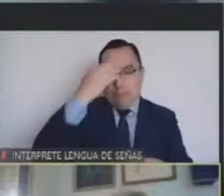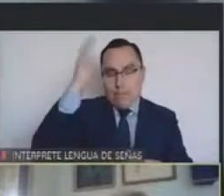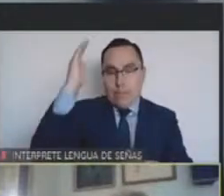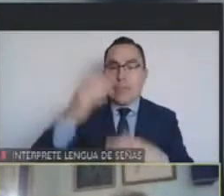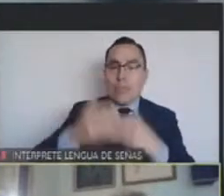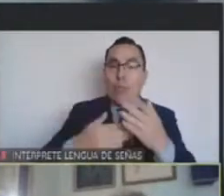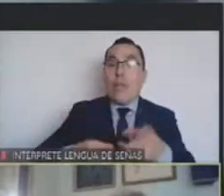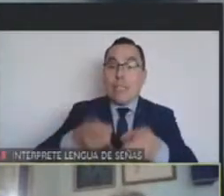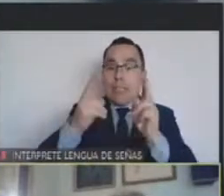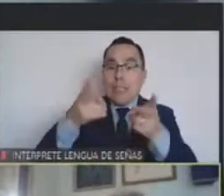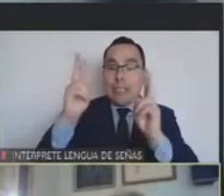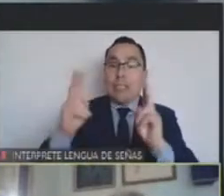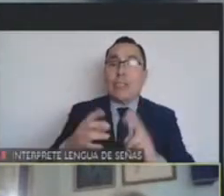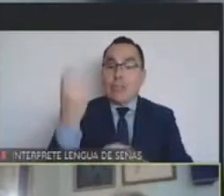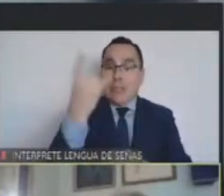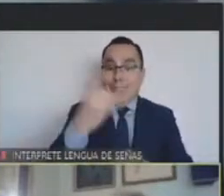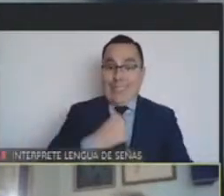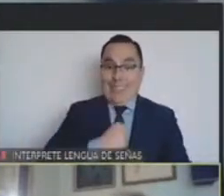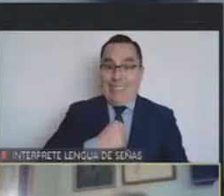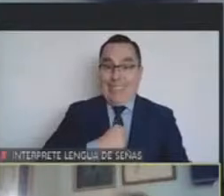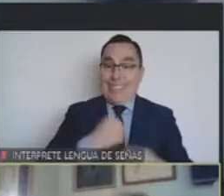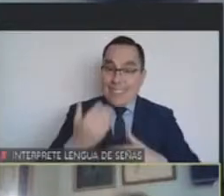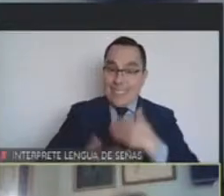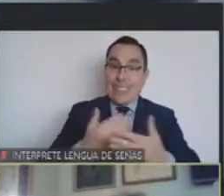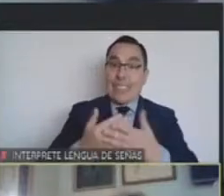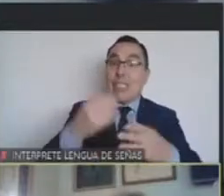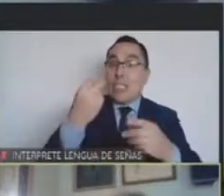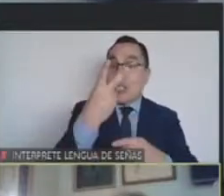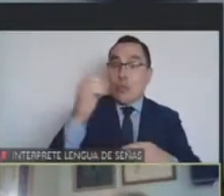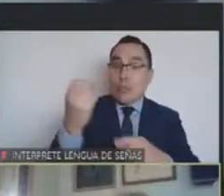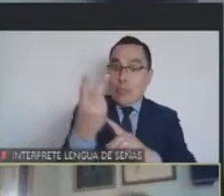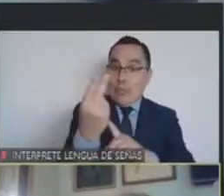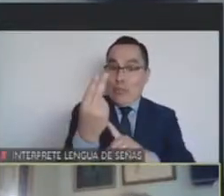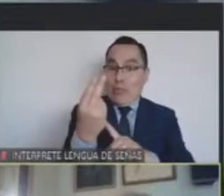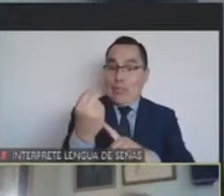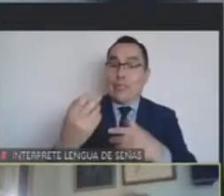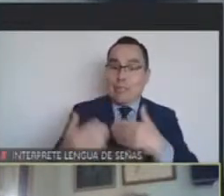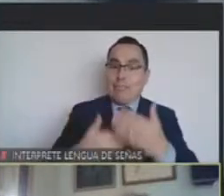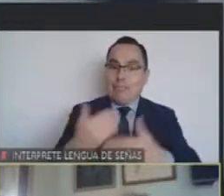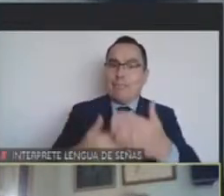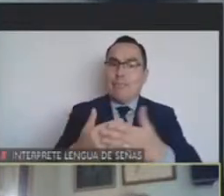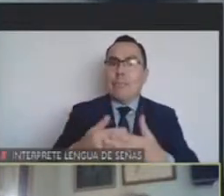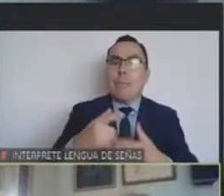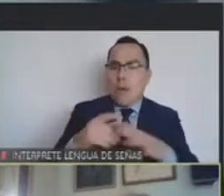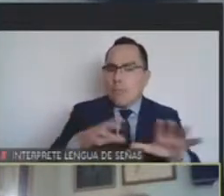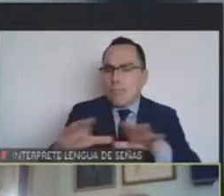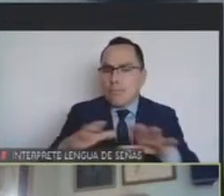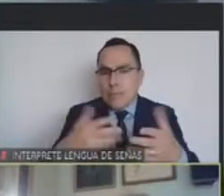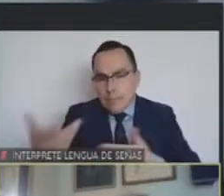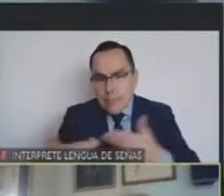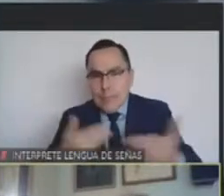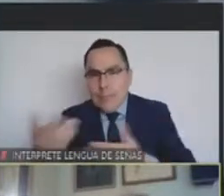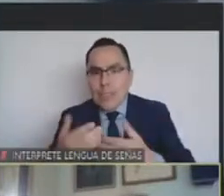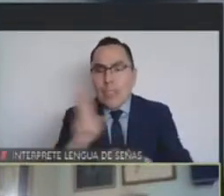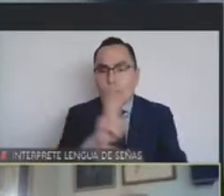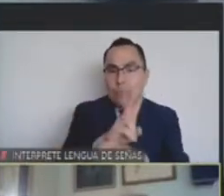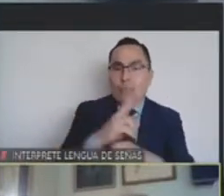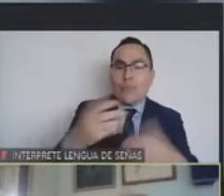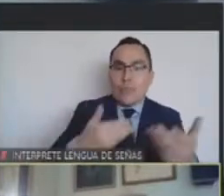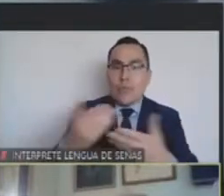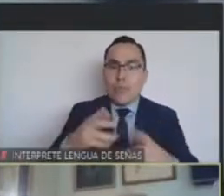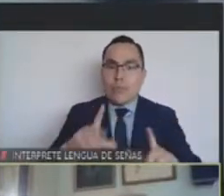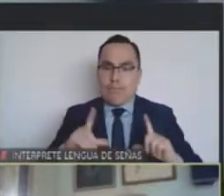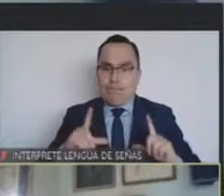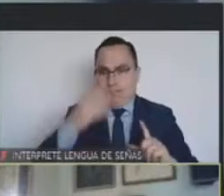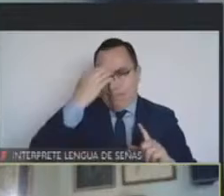la Universidad Católica y desde el 2012 participa en el equipo docente del magíster de Derecho